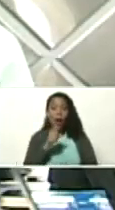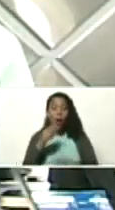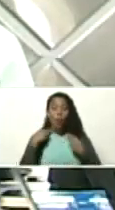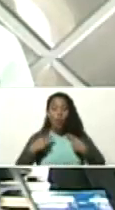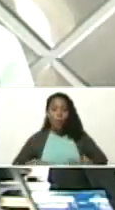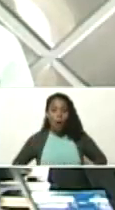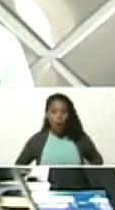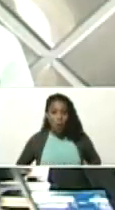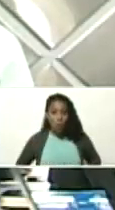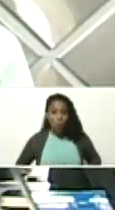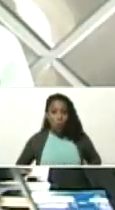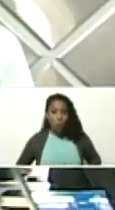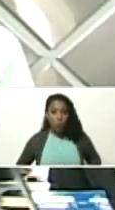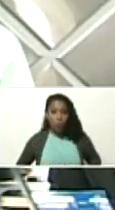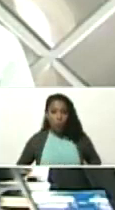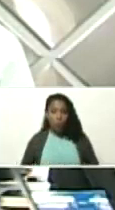humanidad,